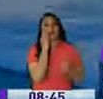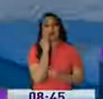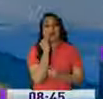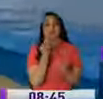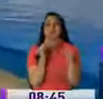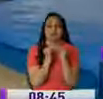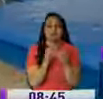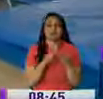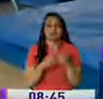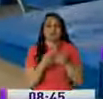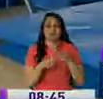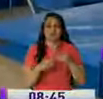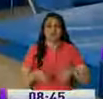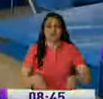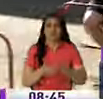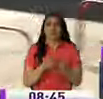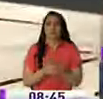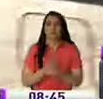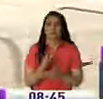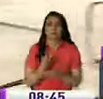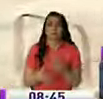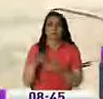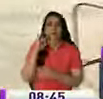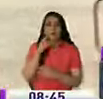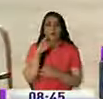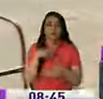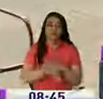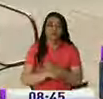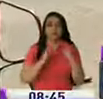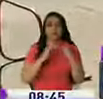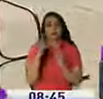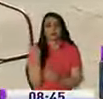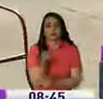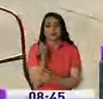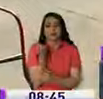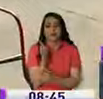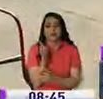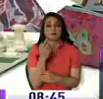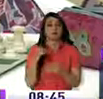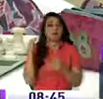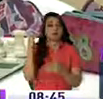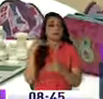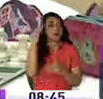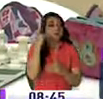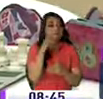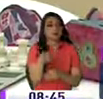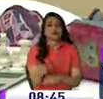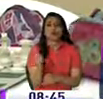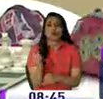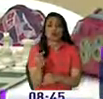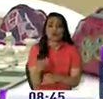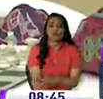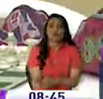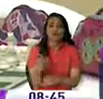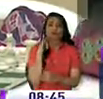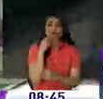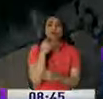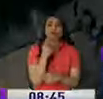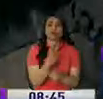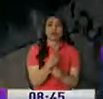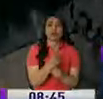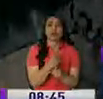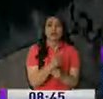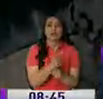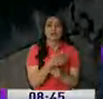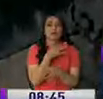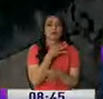conseguir más amigas. Porque la niña, ella es sola en la casa, entonces todos son mayores, es la única bebita, entonces como que le vemos que